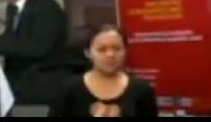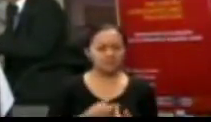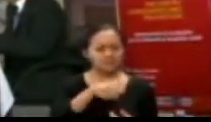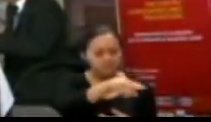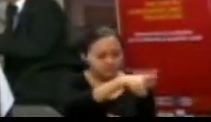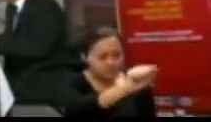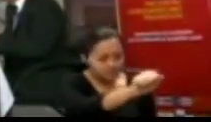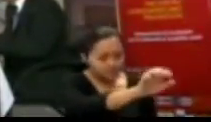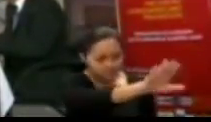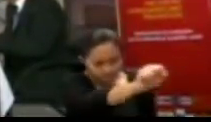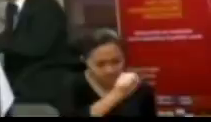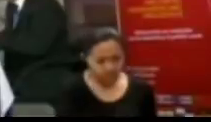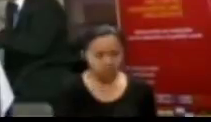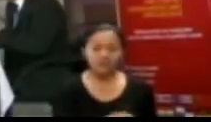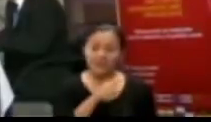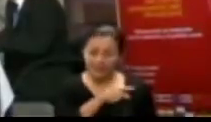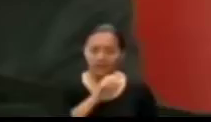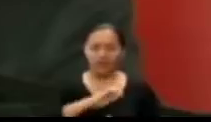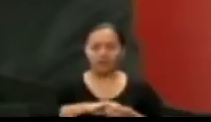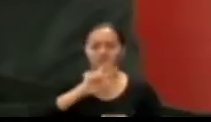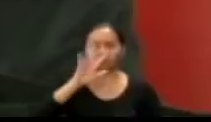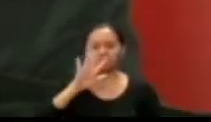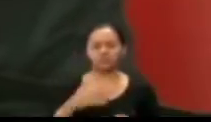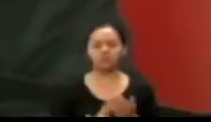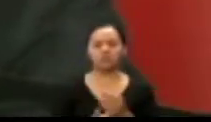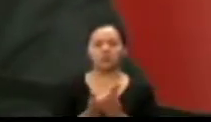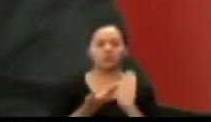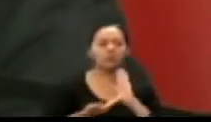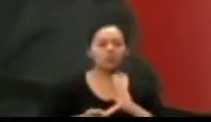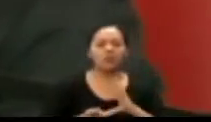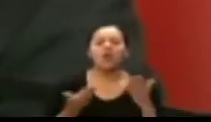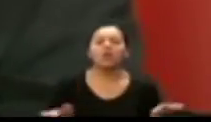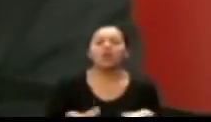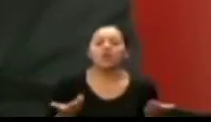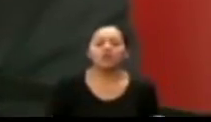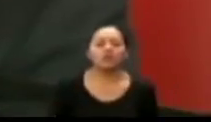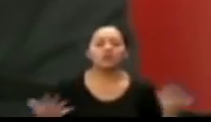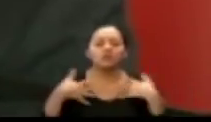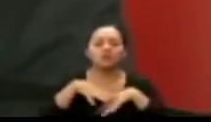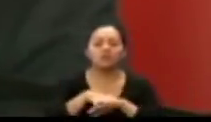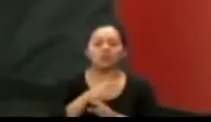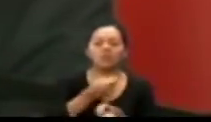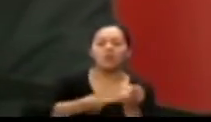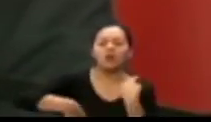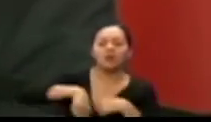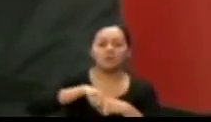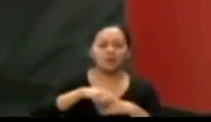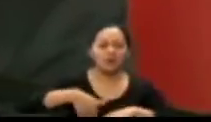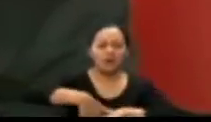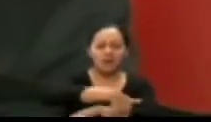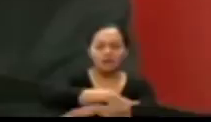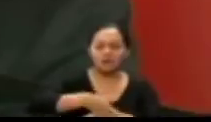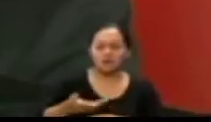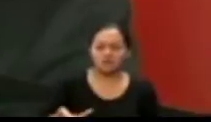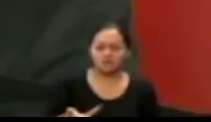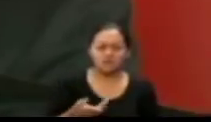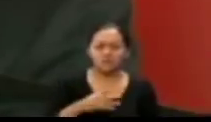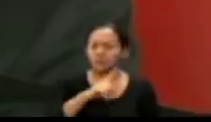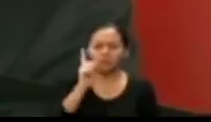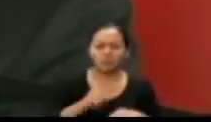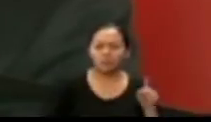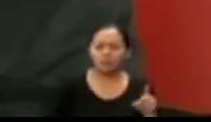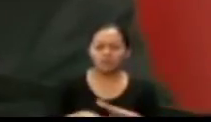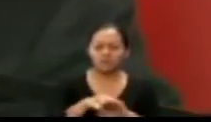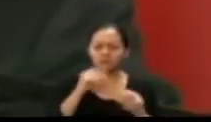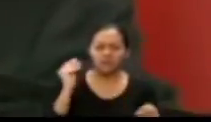reto de Alianza País. Ese es el nuevo modelo hacia donde camina, porque hay que volver a la calle, de donde nunca se debió